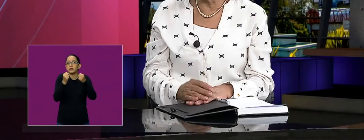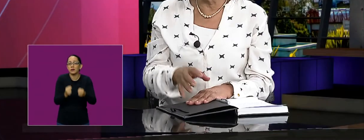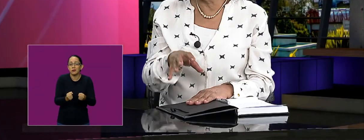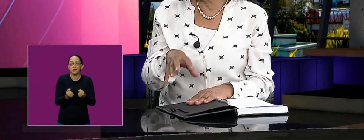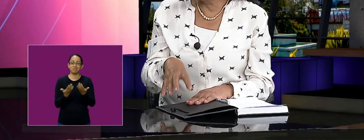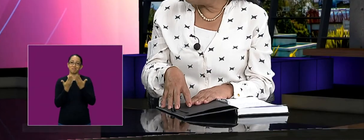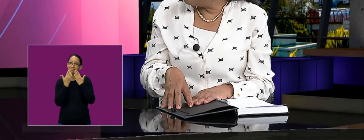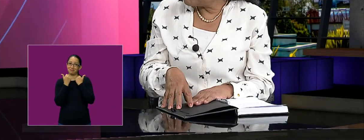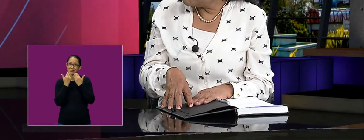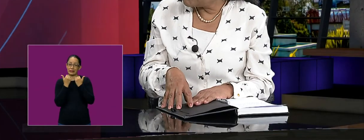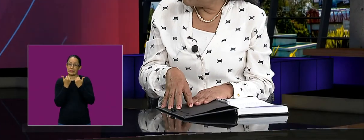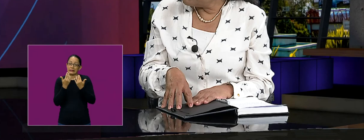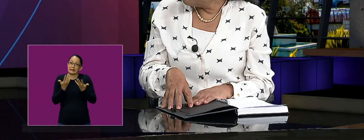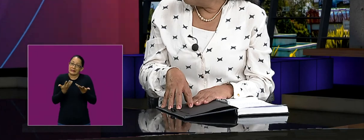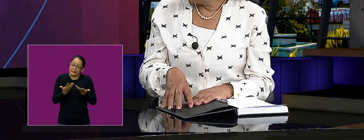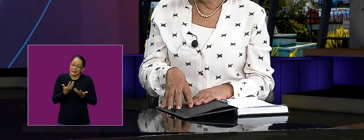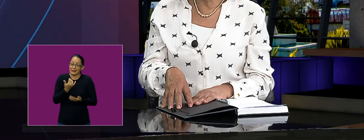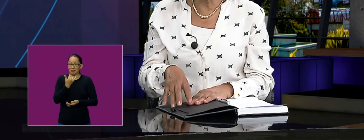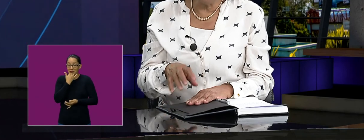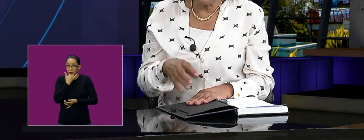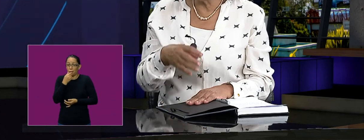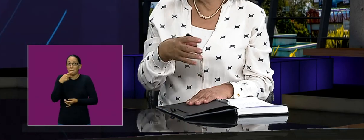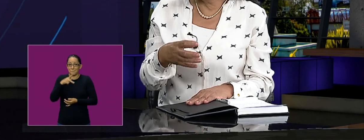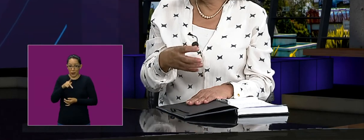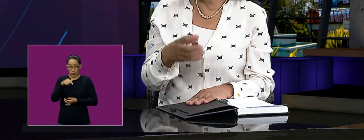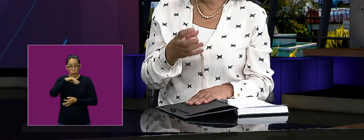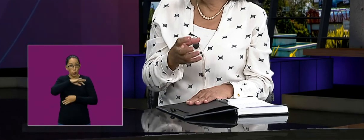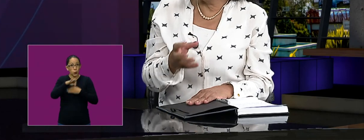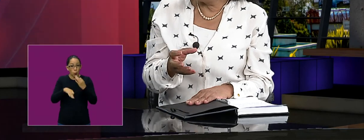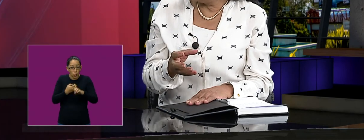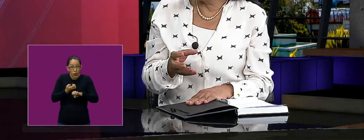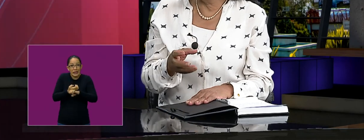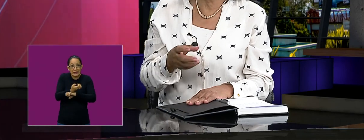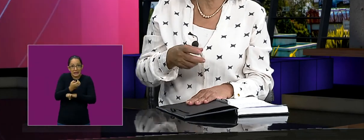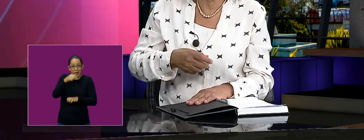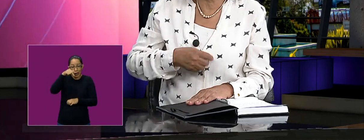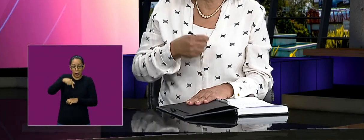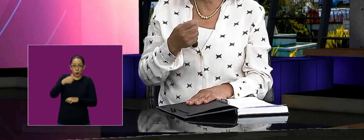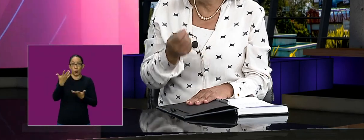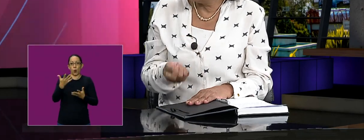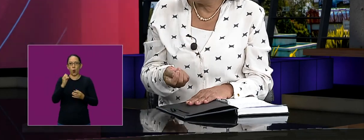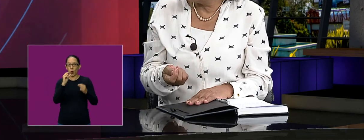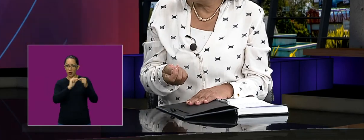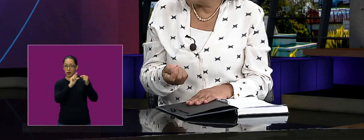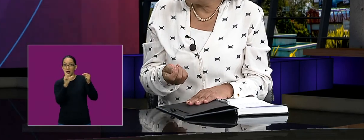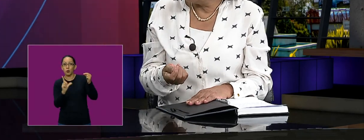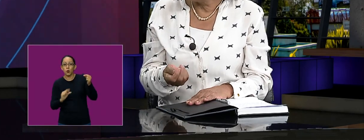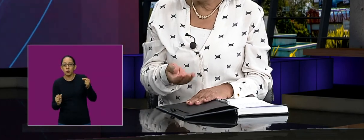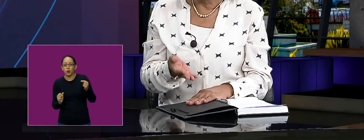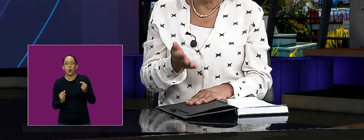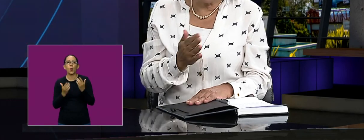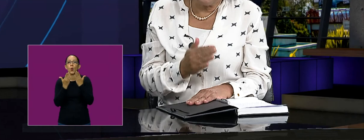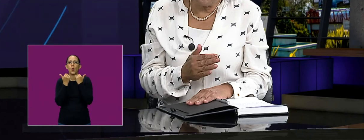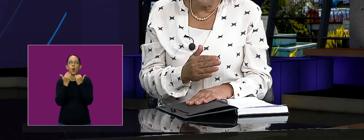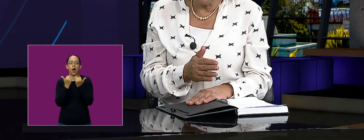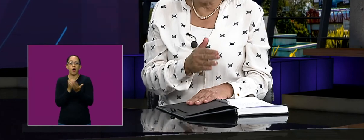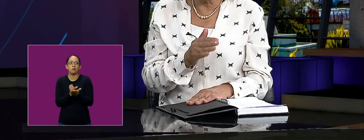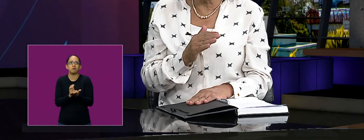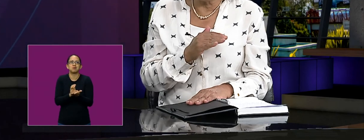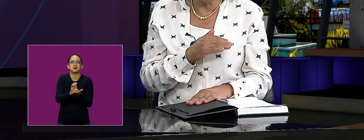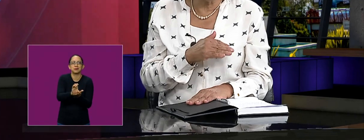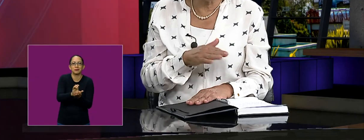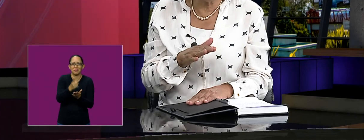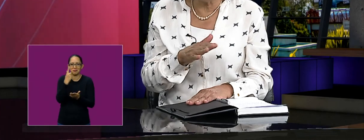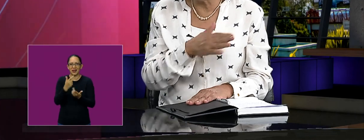el Estado mexicano nunca invierte en un programa si no fuera realmente necesario. ¿A qué voy?